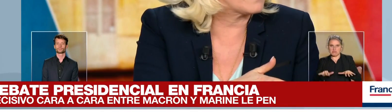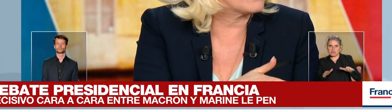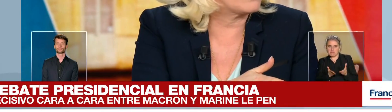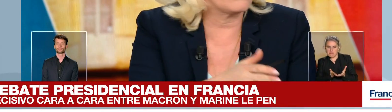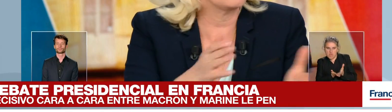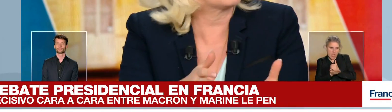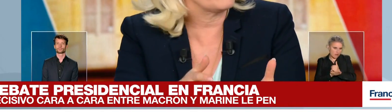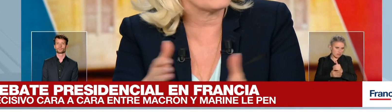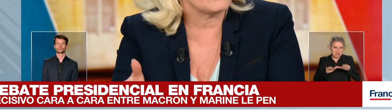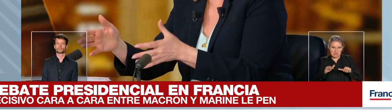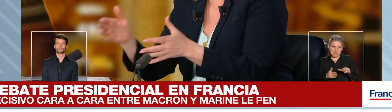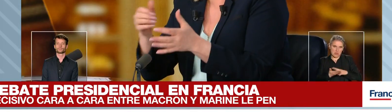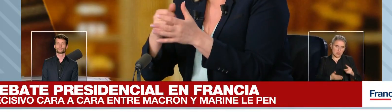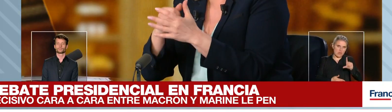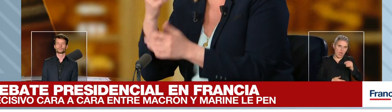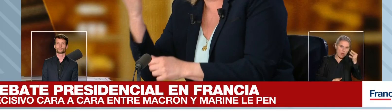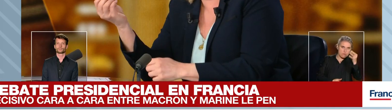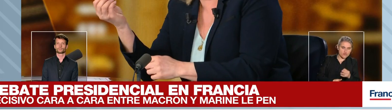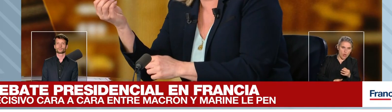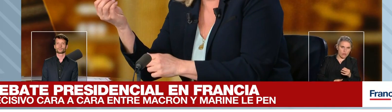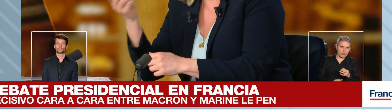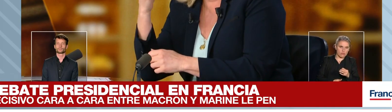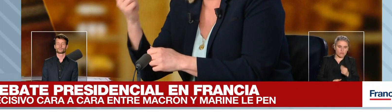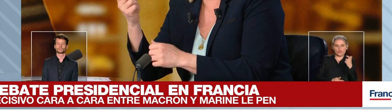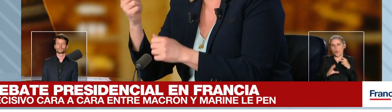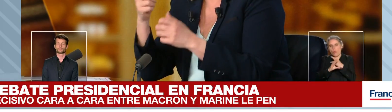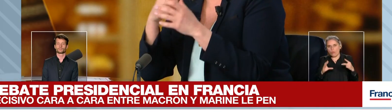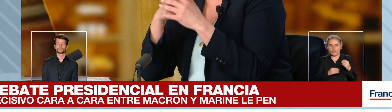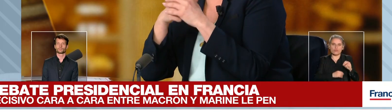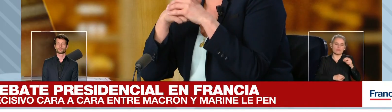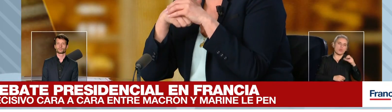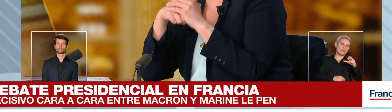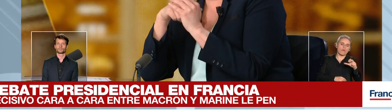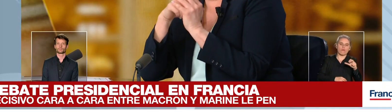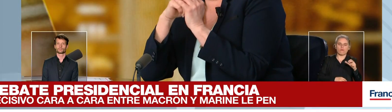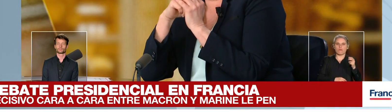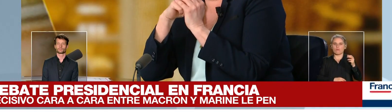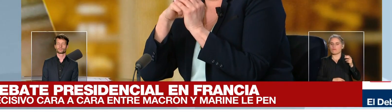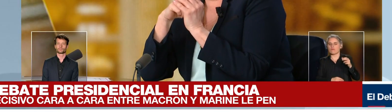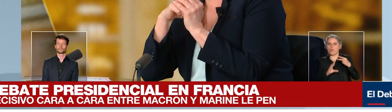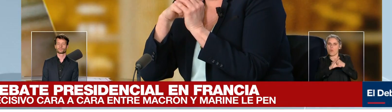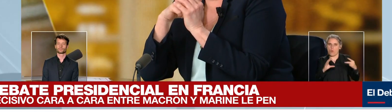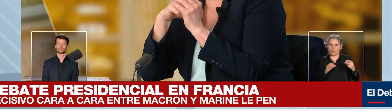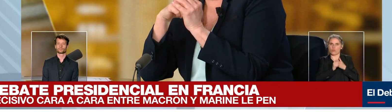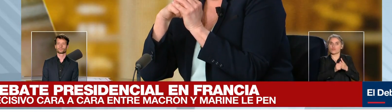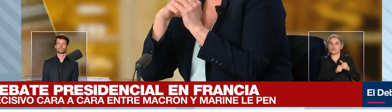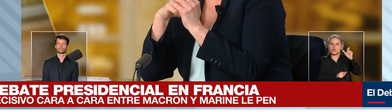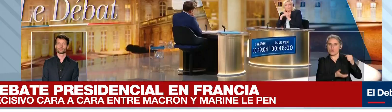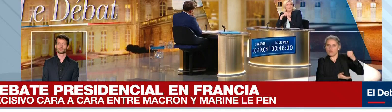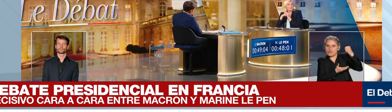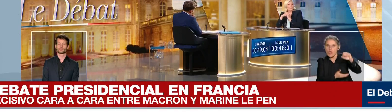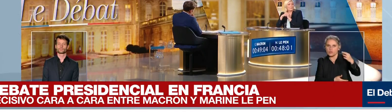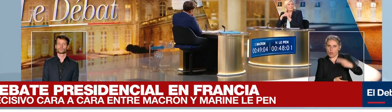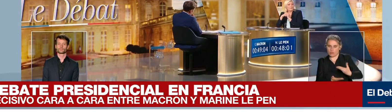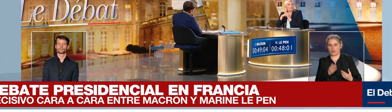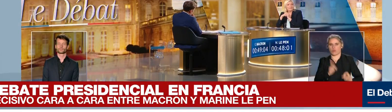darles el 20% de su salario hasta los 30 años y también una ayuda para los becarios,